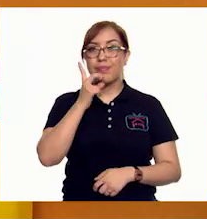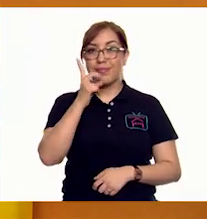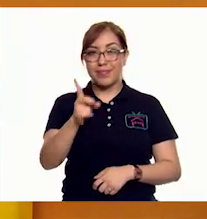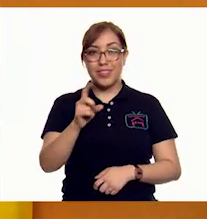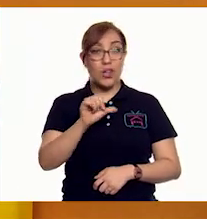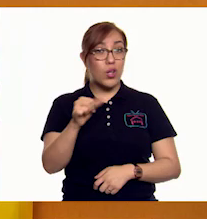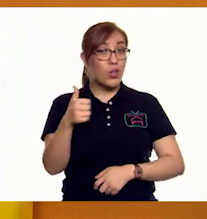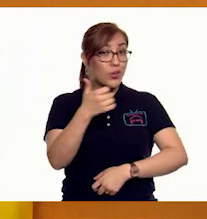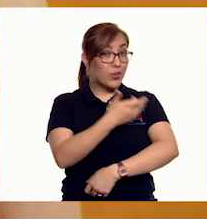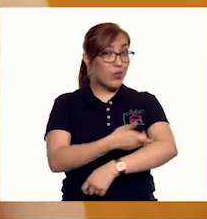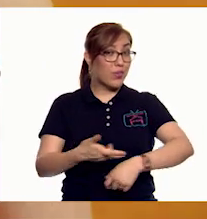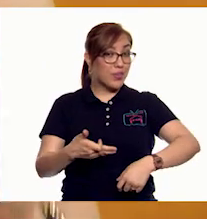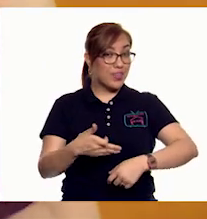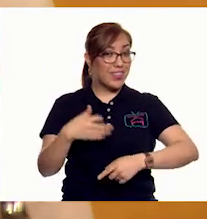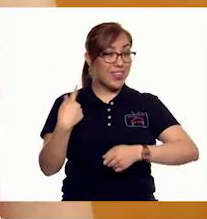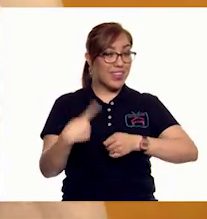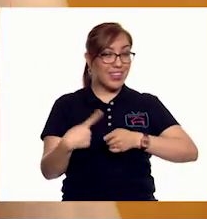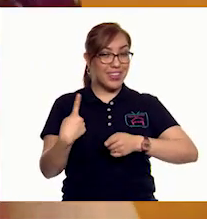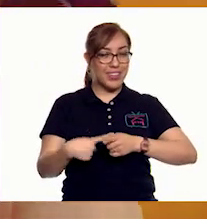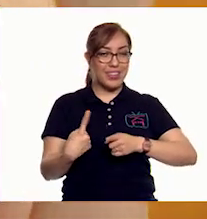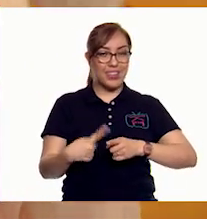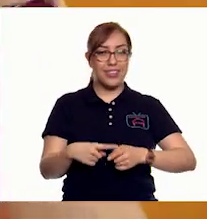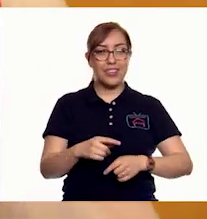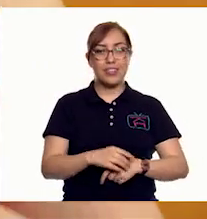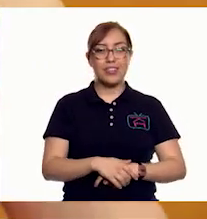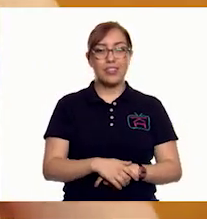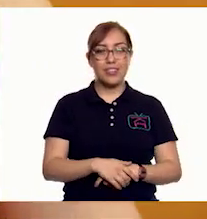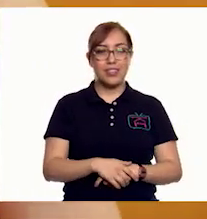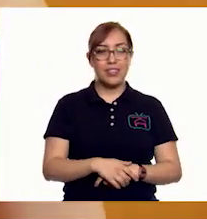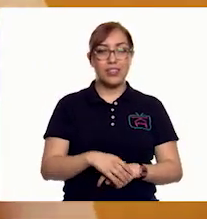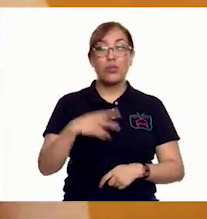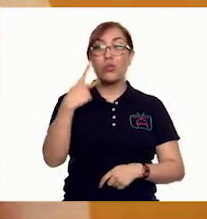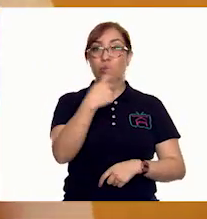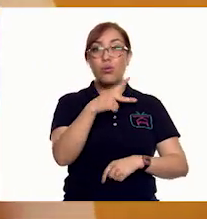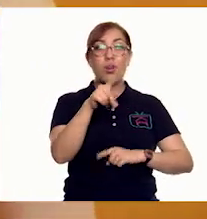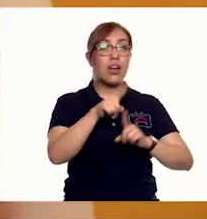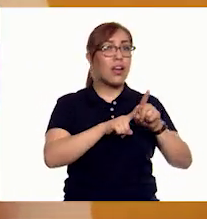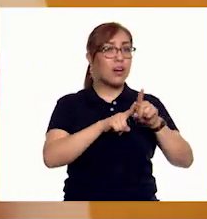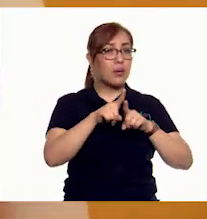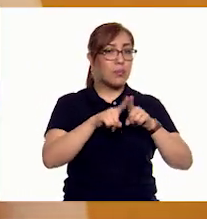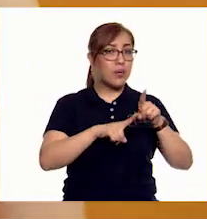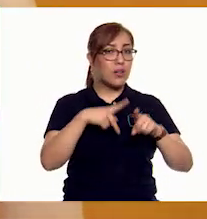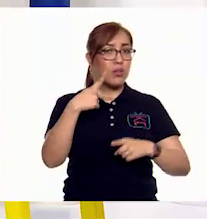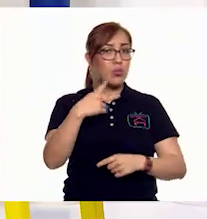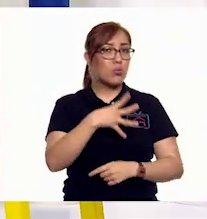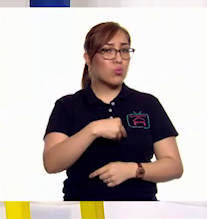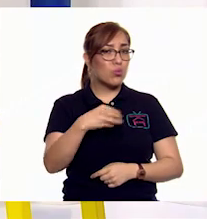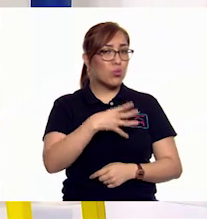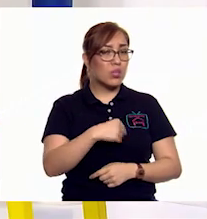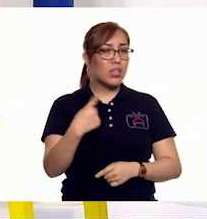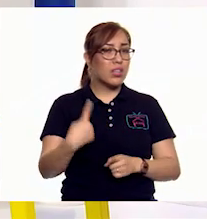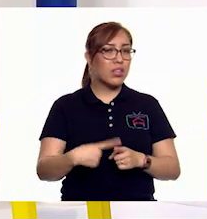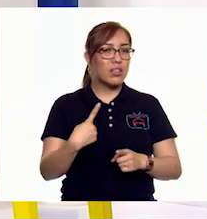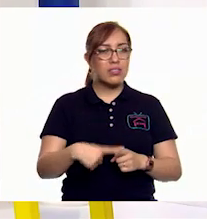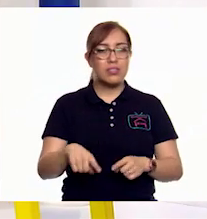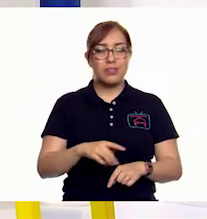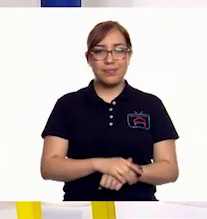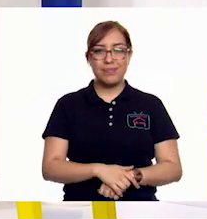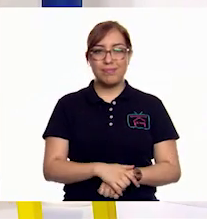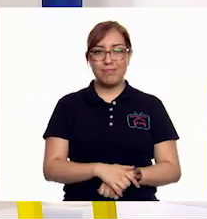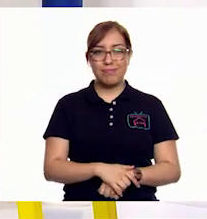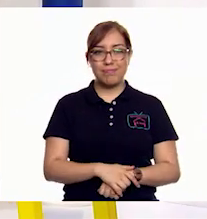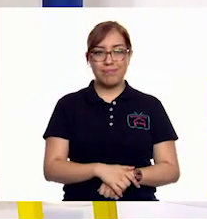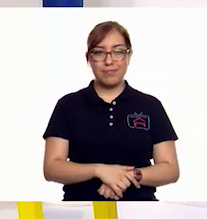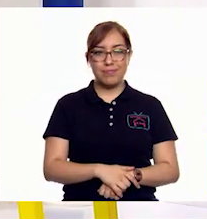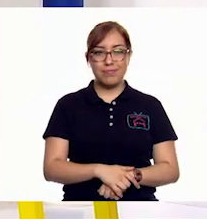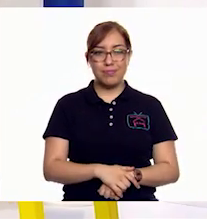familiar que es el hijo de alguno de tus hermanos. A ver, el si mis hermanos tienen alguno. Hijos.